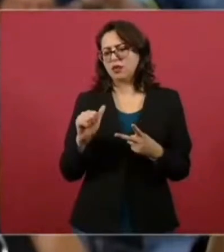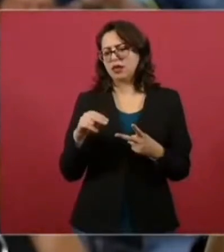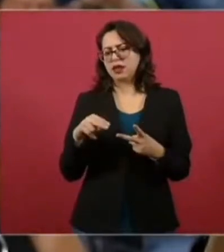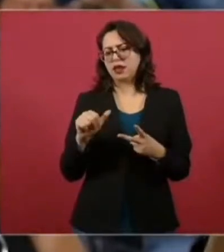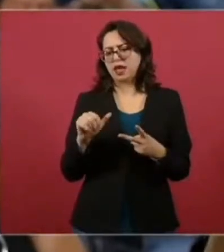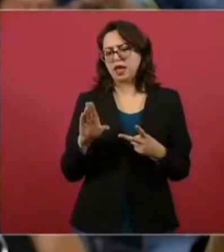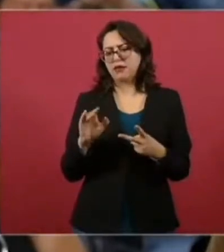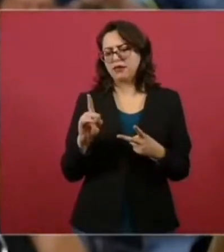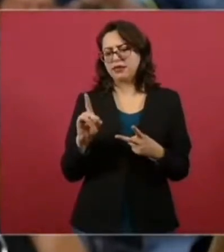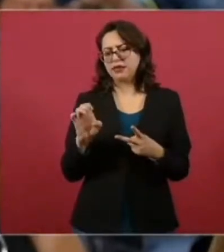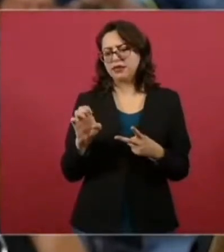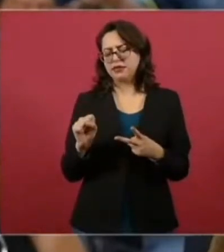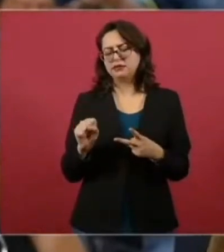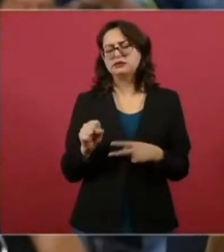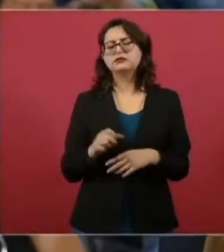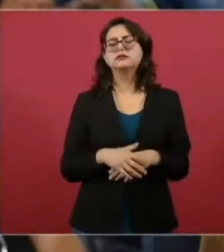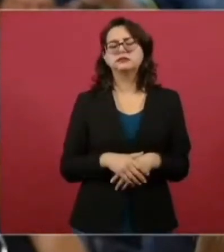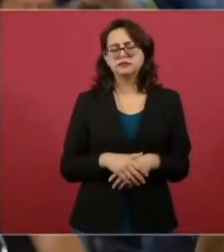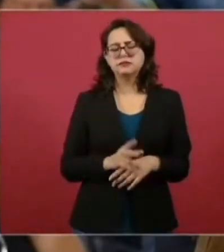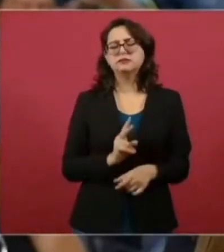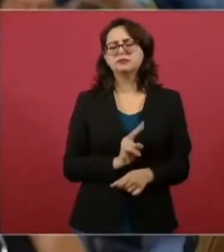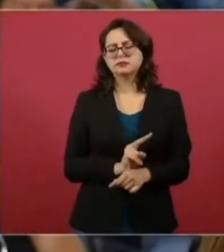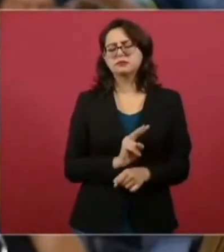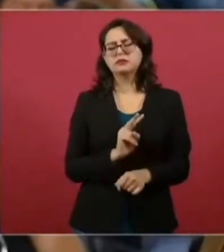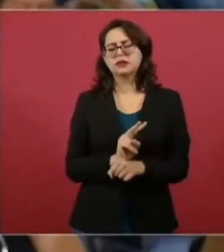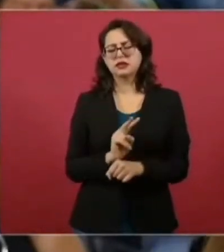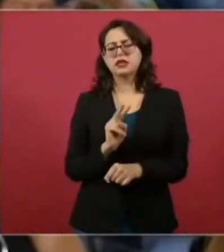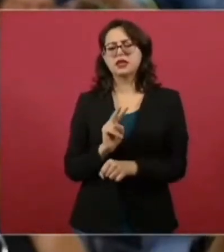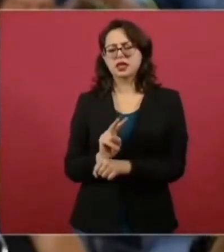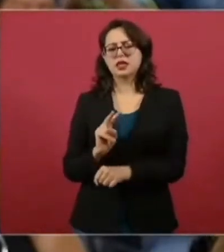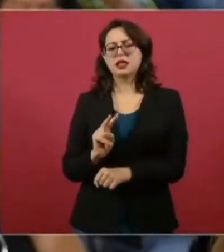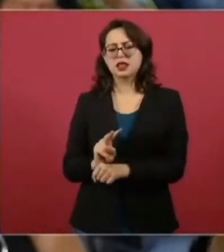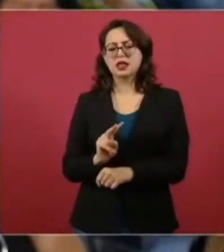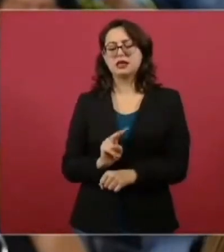viendo cómo litigar y cómo hacer nuevos casinos.